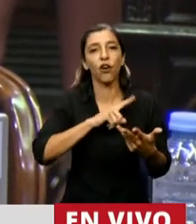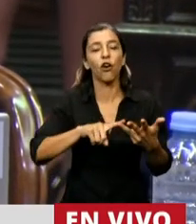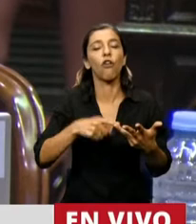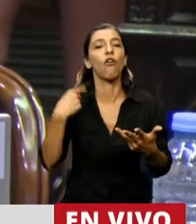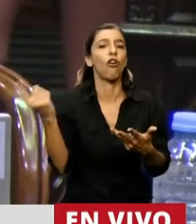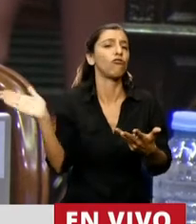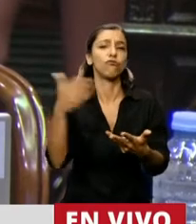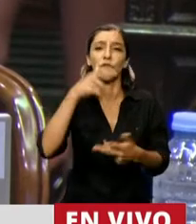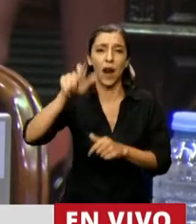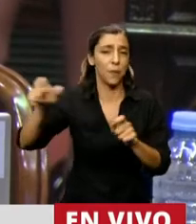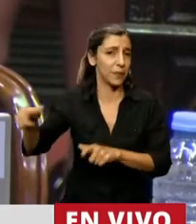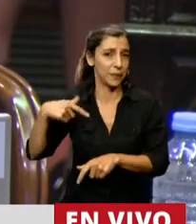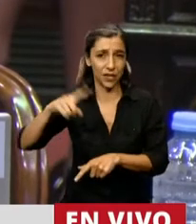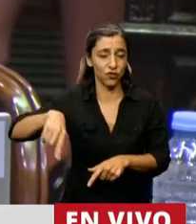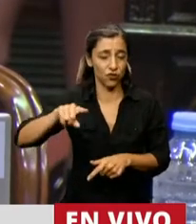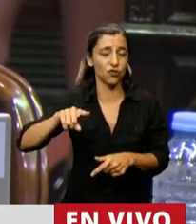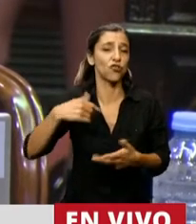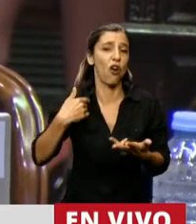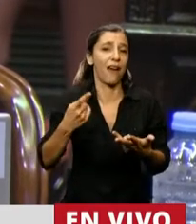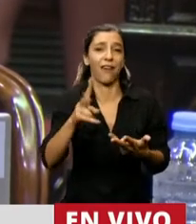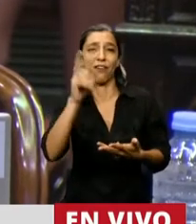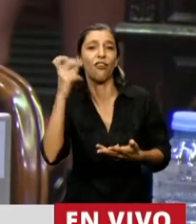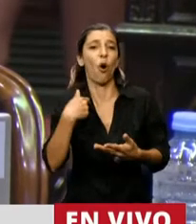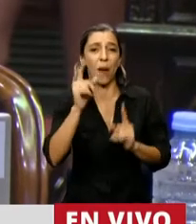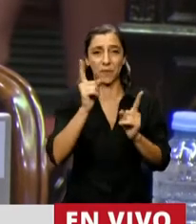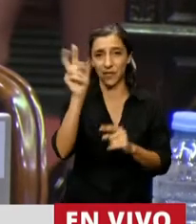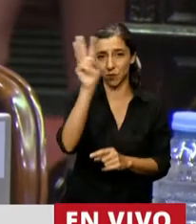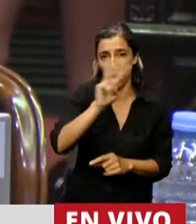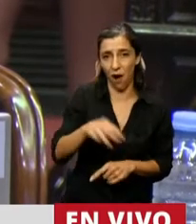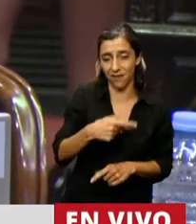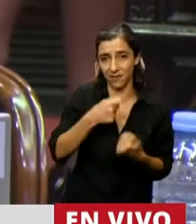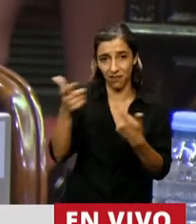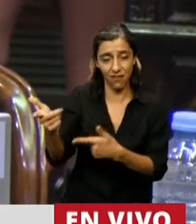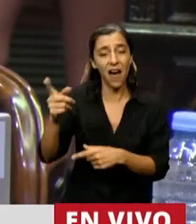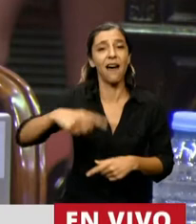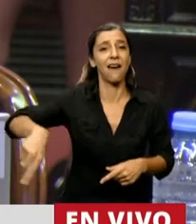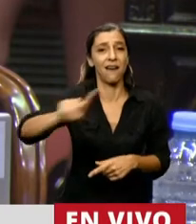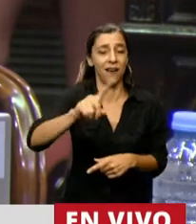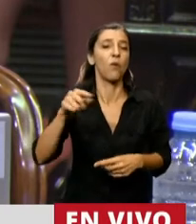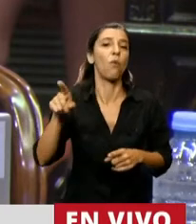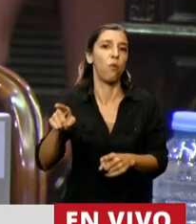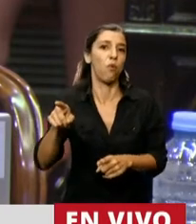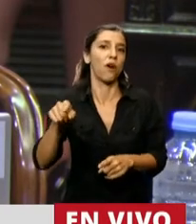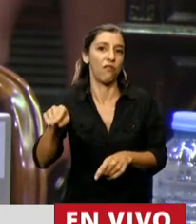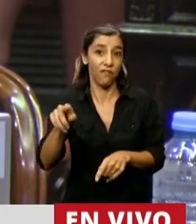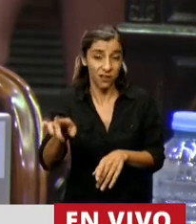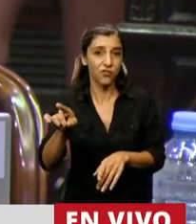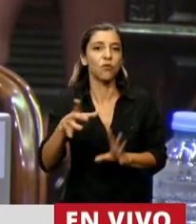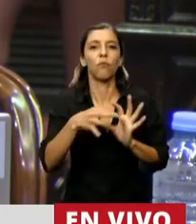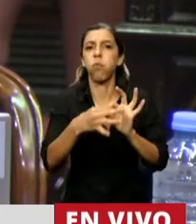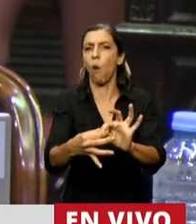prestaciones sociales que dan ces los riesgos de la macroeconomía argentina y vaya si es una macroeconomía